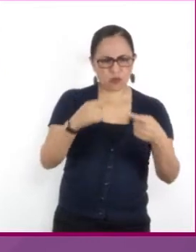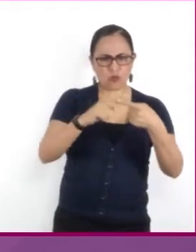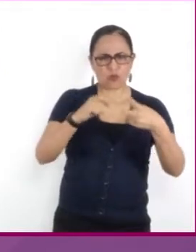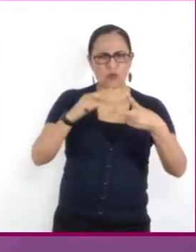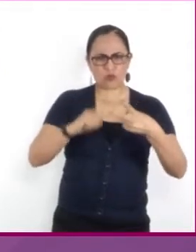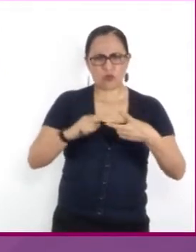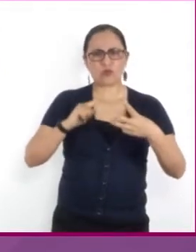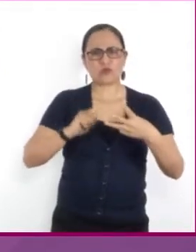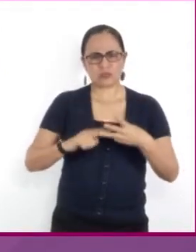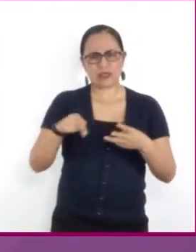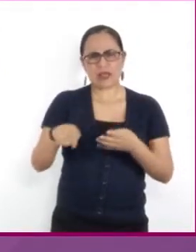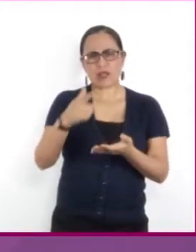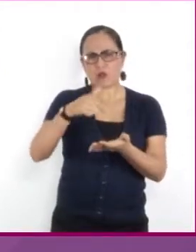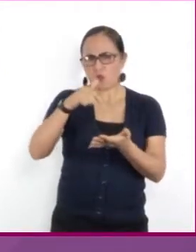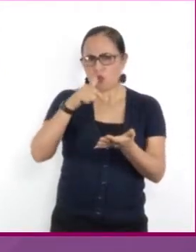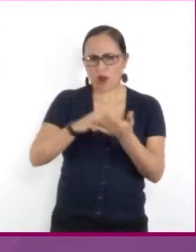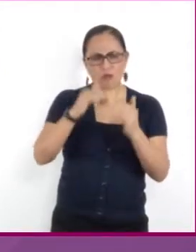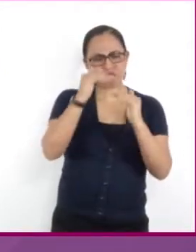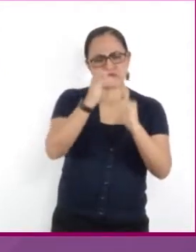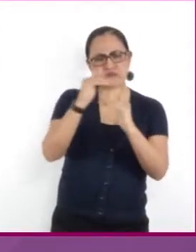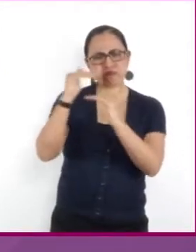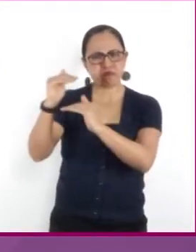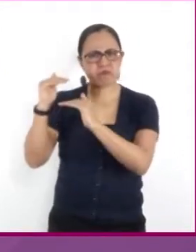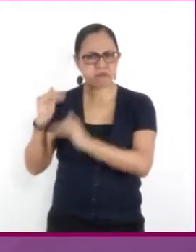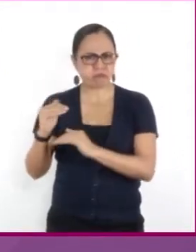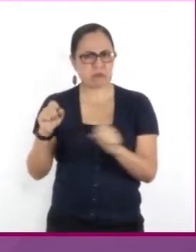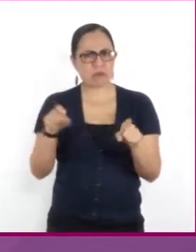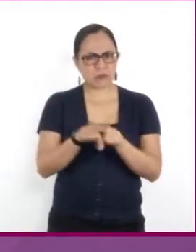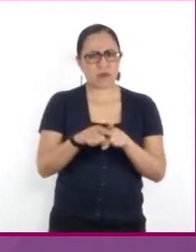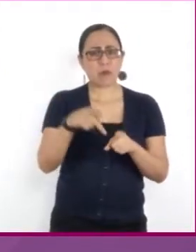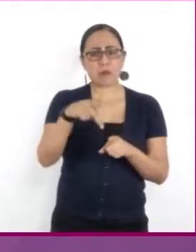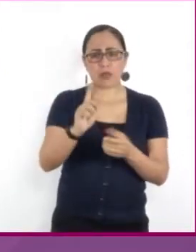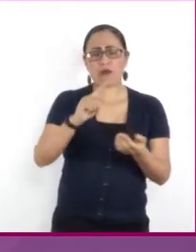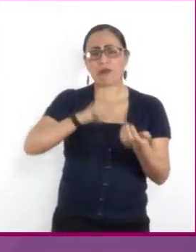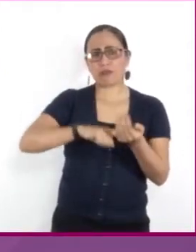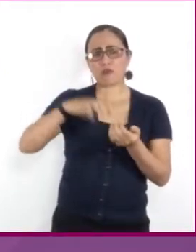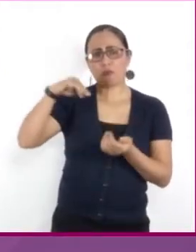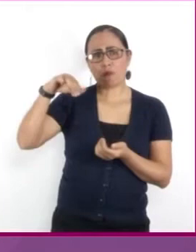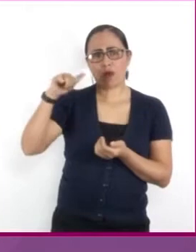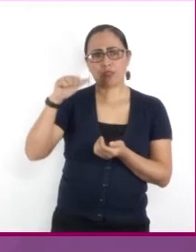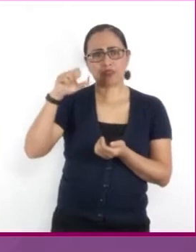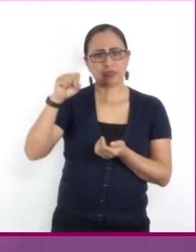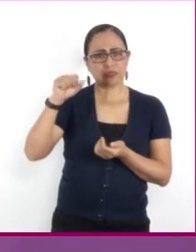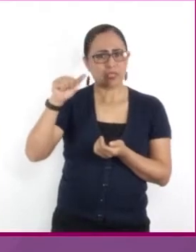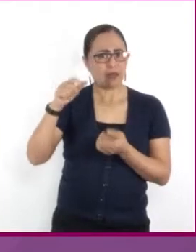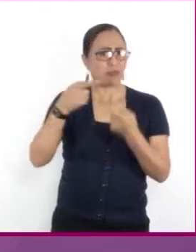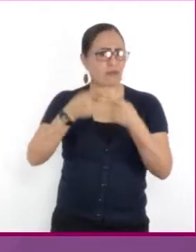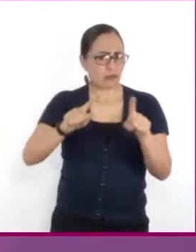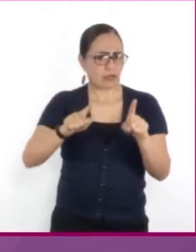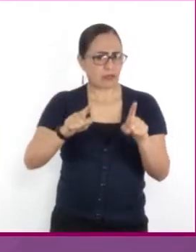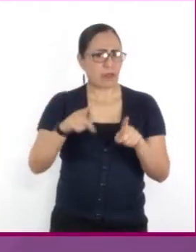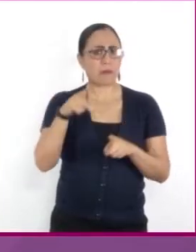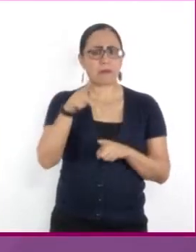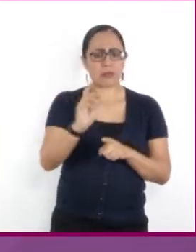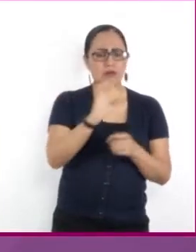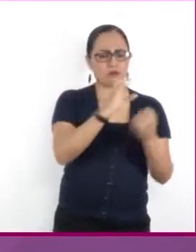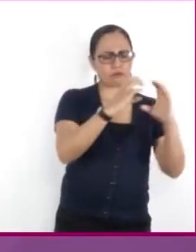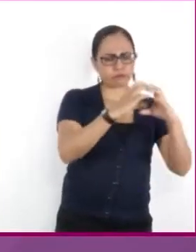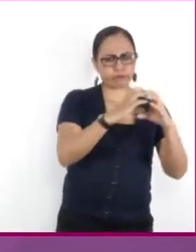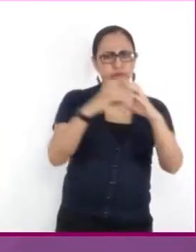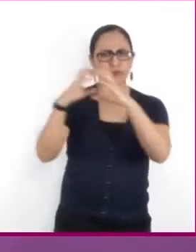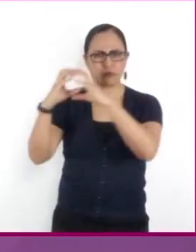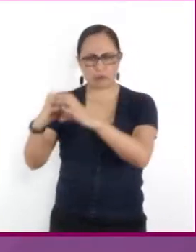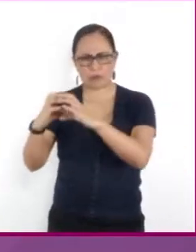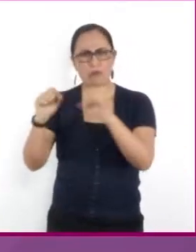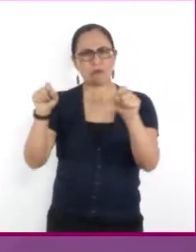que ocupan los objetos es igual, pero tienen distinta masa. En cambio, estos objetos tienen la misma